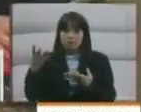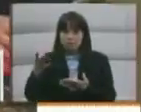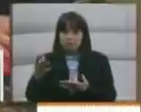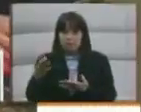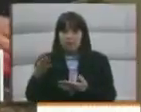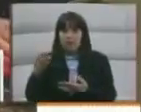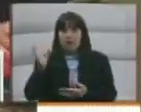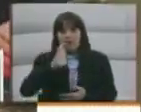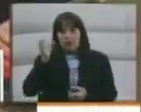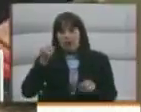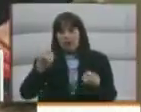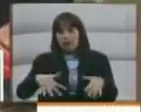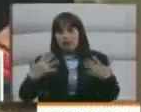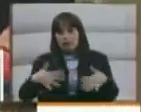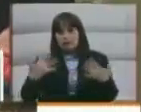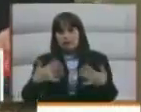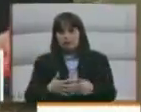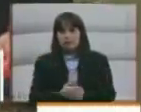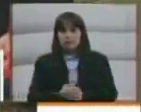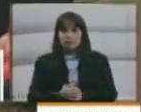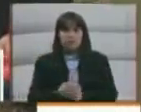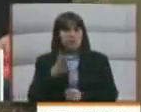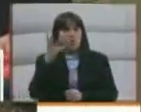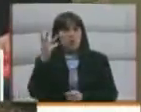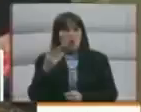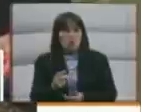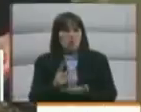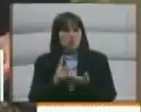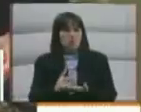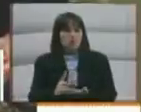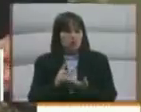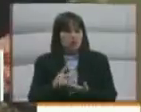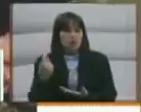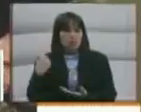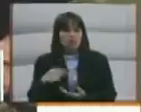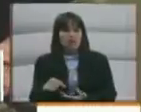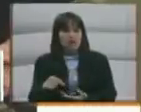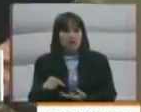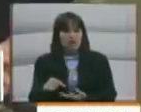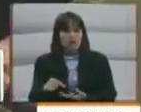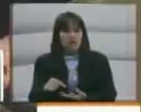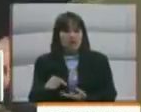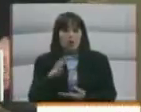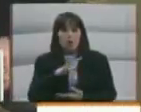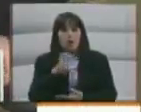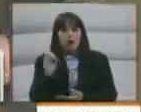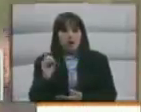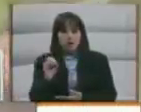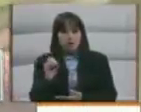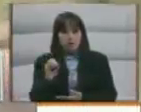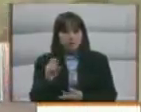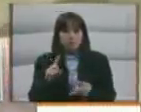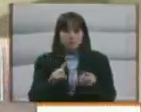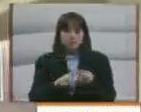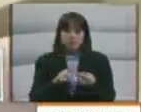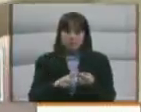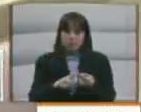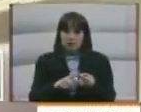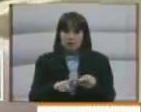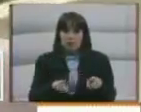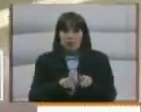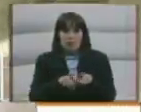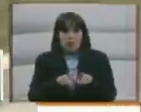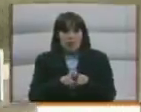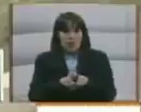más costoso. Ok. ¿Cuántos kilos trae la cesta? 40 kilos. Ok, estamos hablando que este